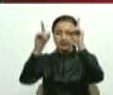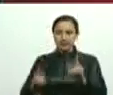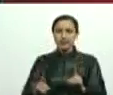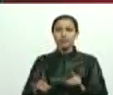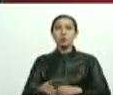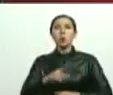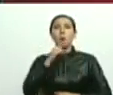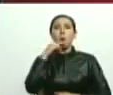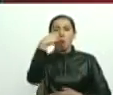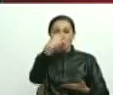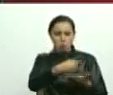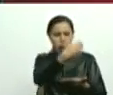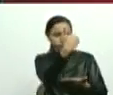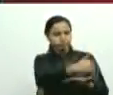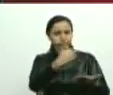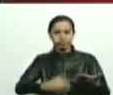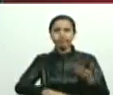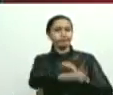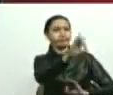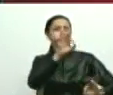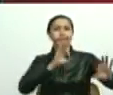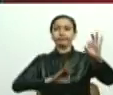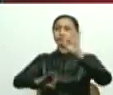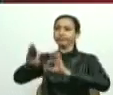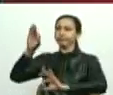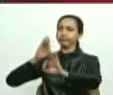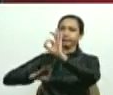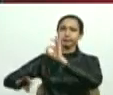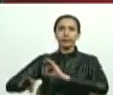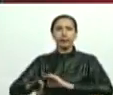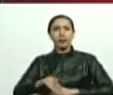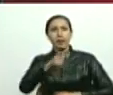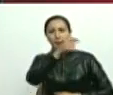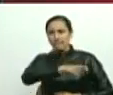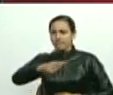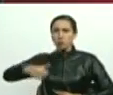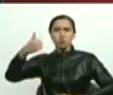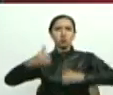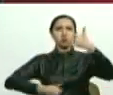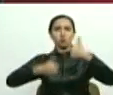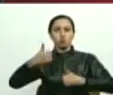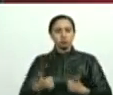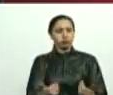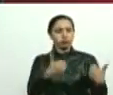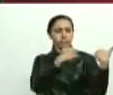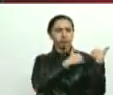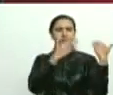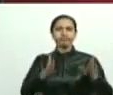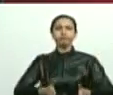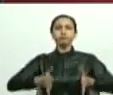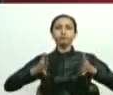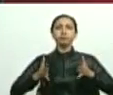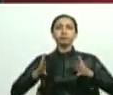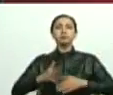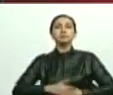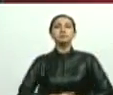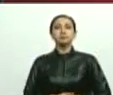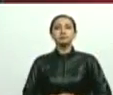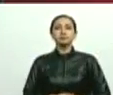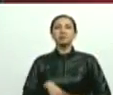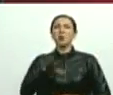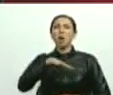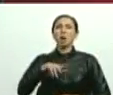nombre, el apellido de quien debe ir a ese cargo, a esa candidatura? ¿Dónde se ve esto?